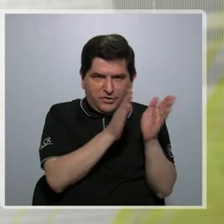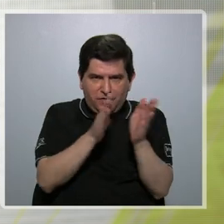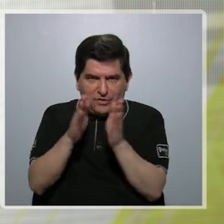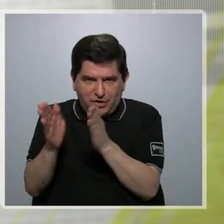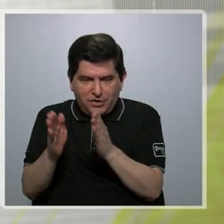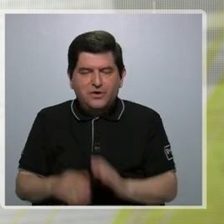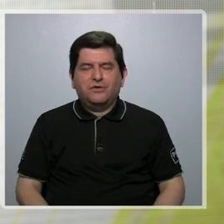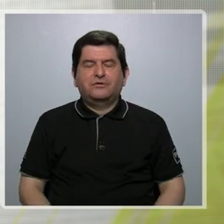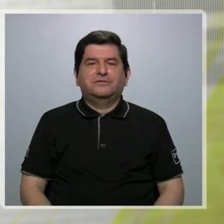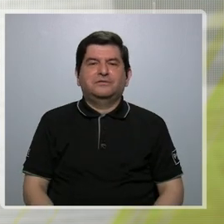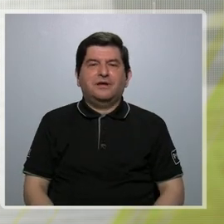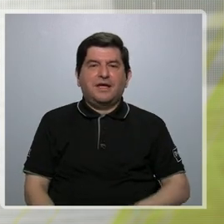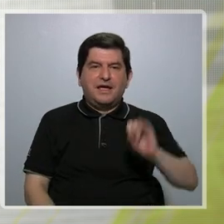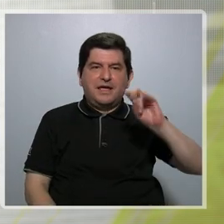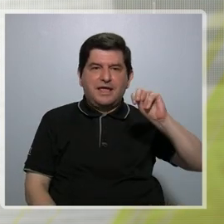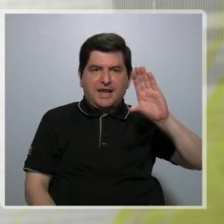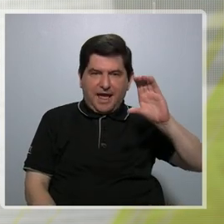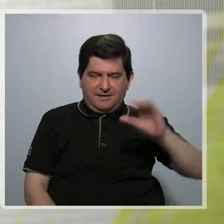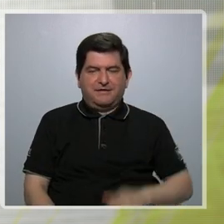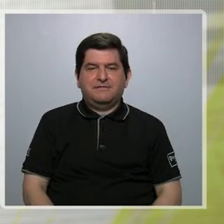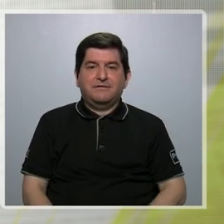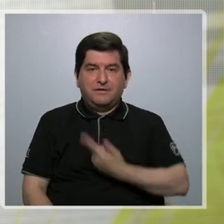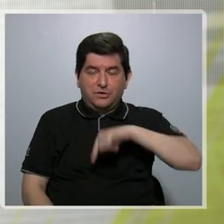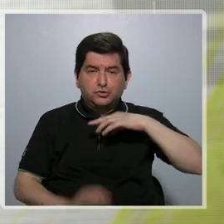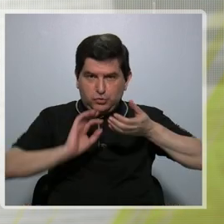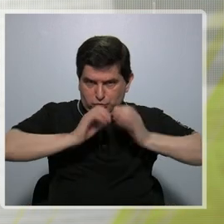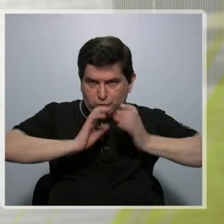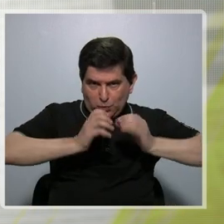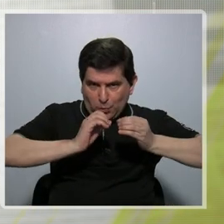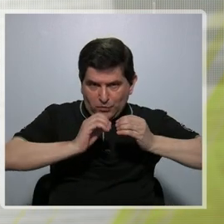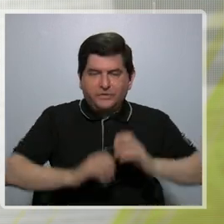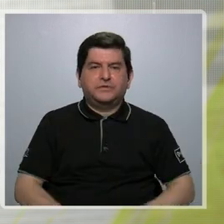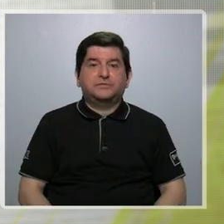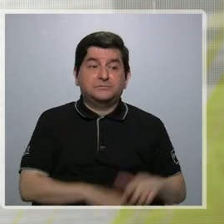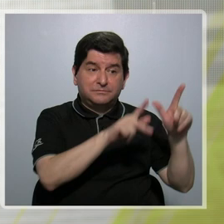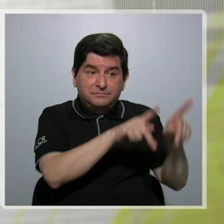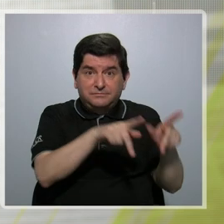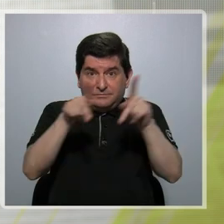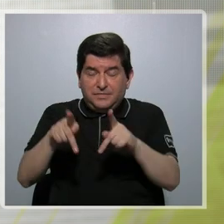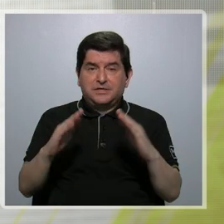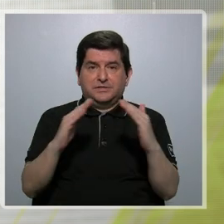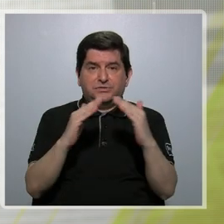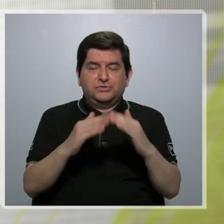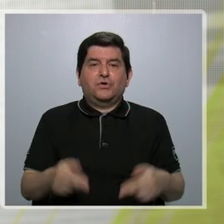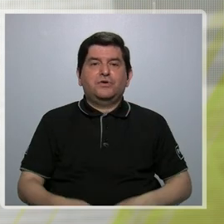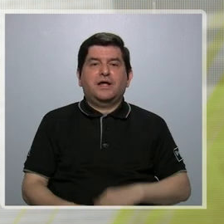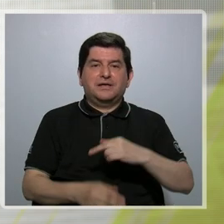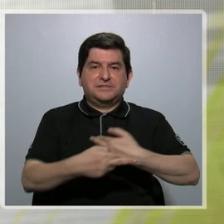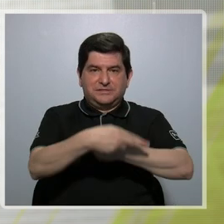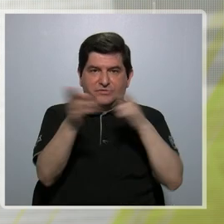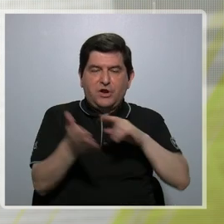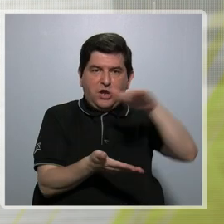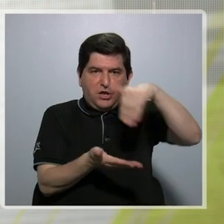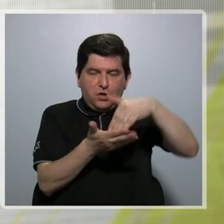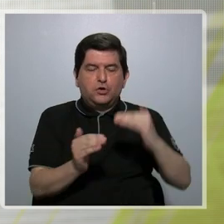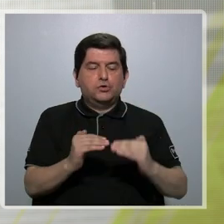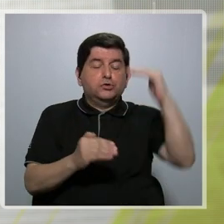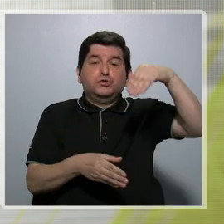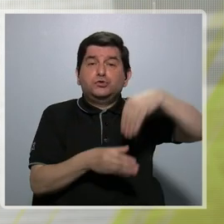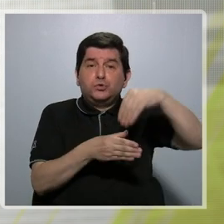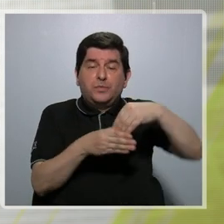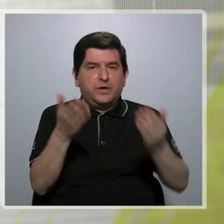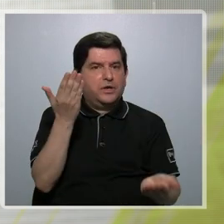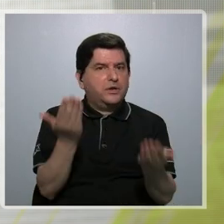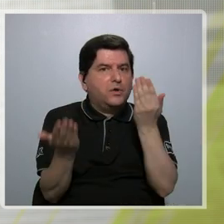porque en el INEC tenemos datos de que la gente que vivimos en la región central tenemos un ingreso mayor que